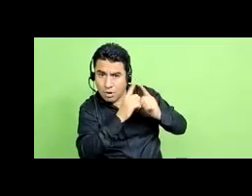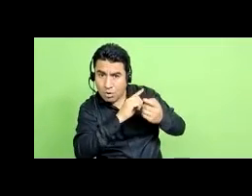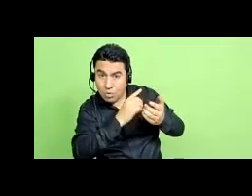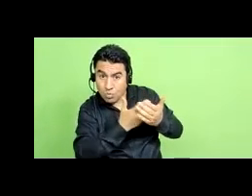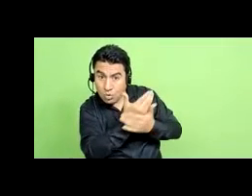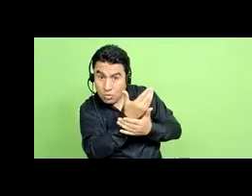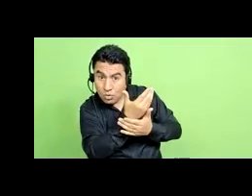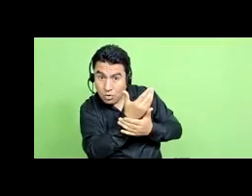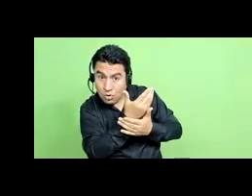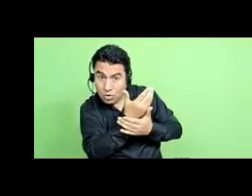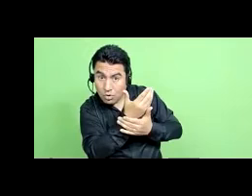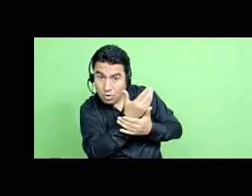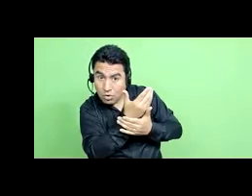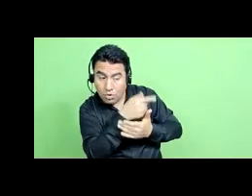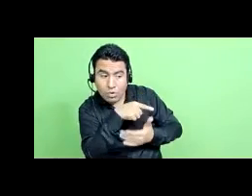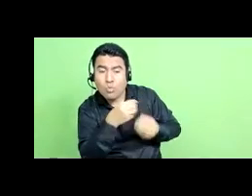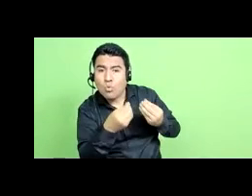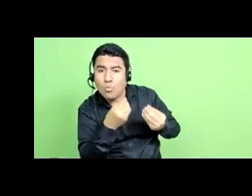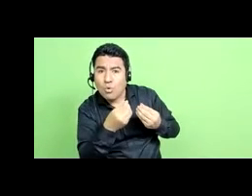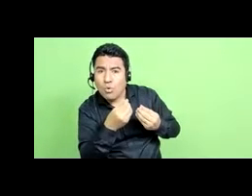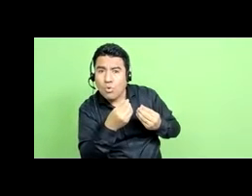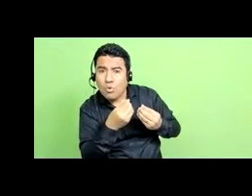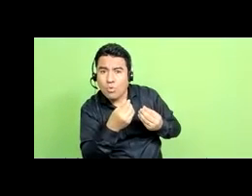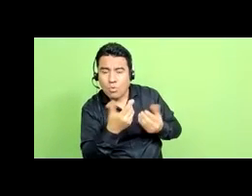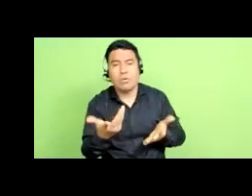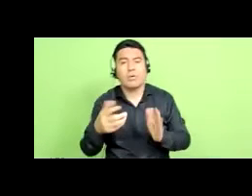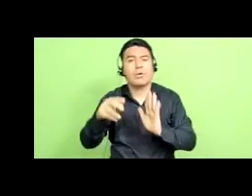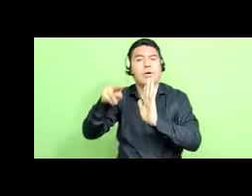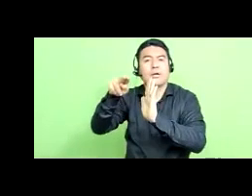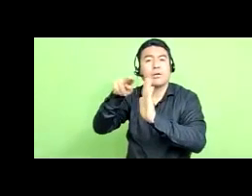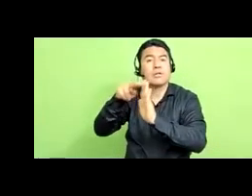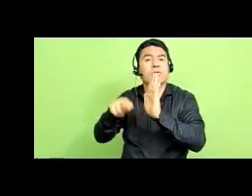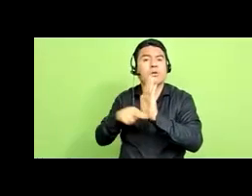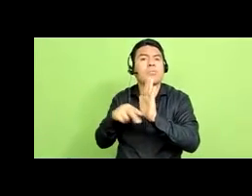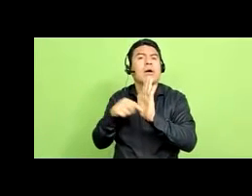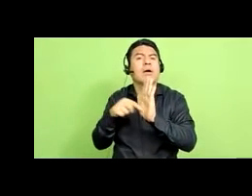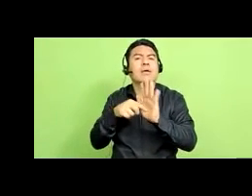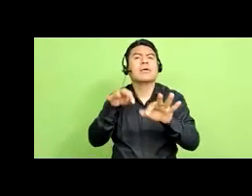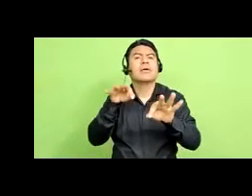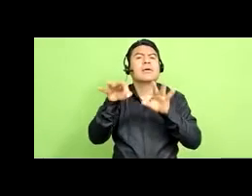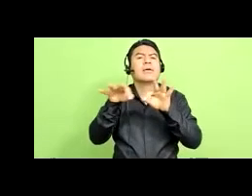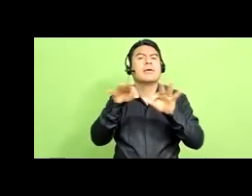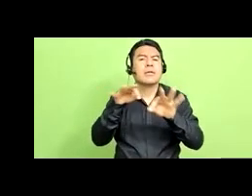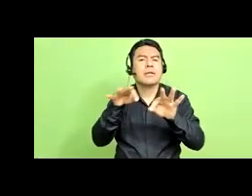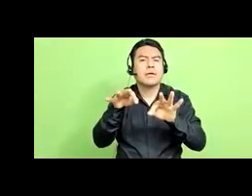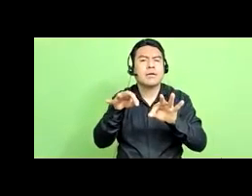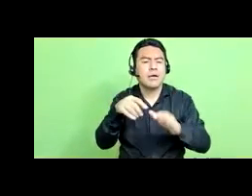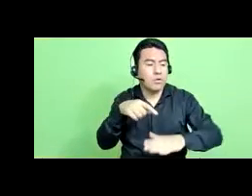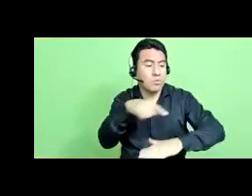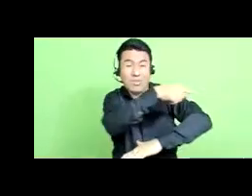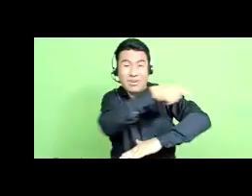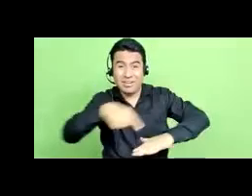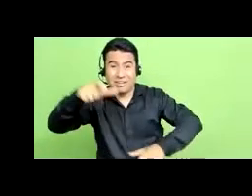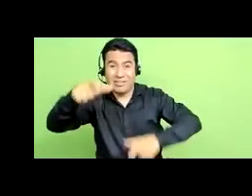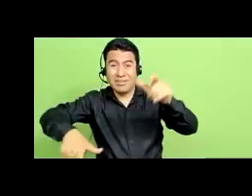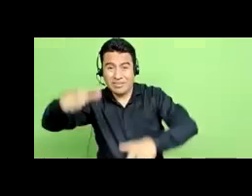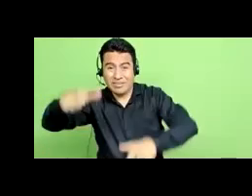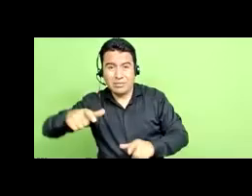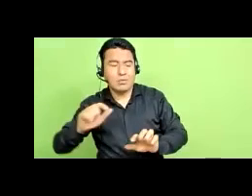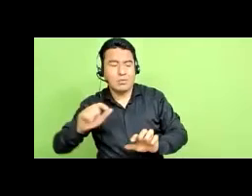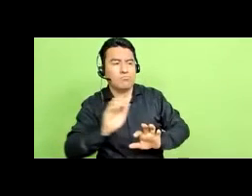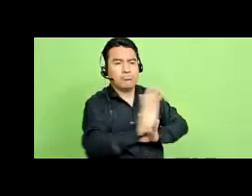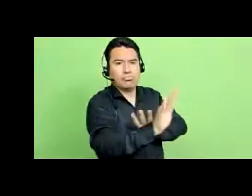ya las normas todos los normas técnicas no son retráctiles sin embargo como son de uso público de atención y